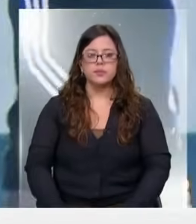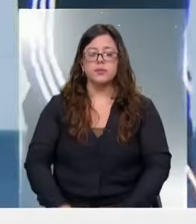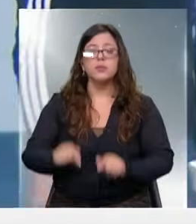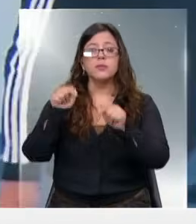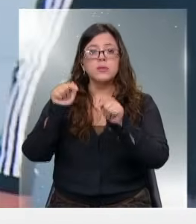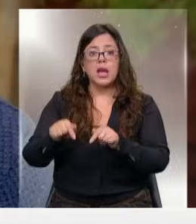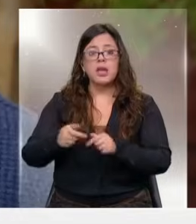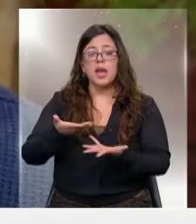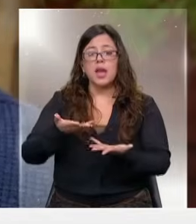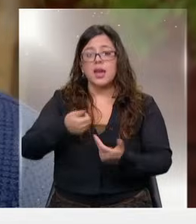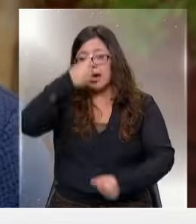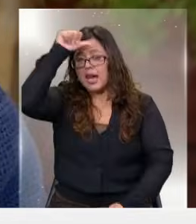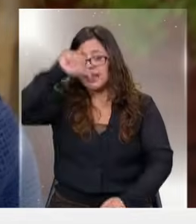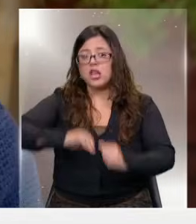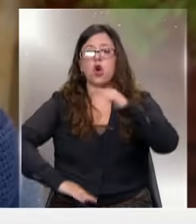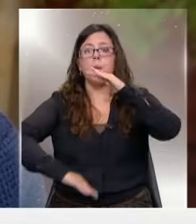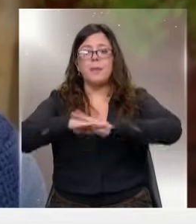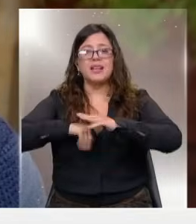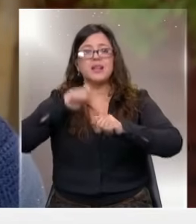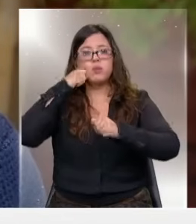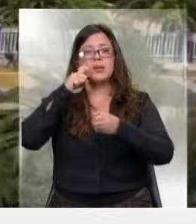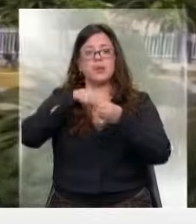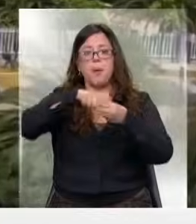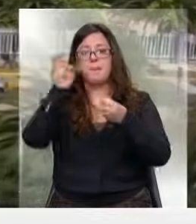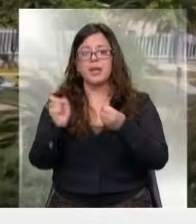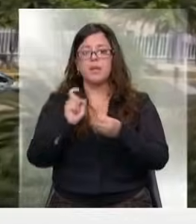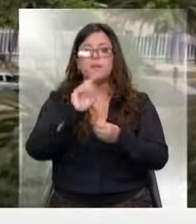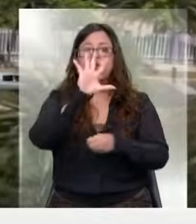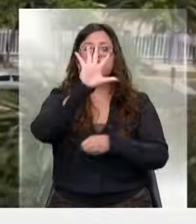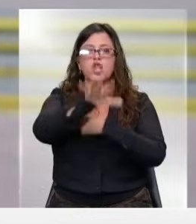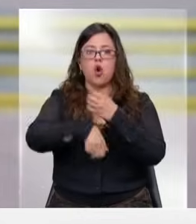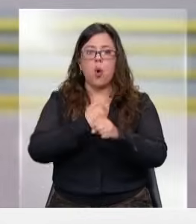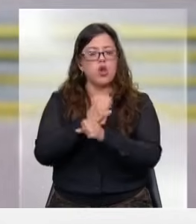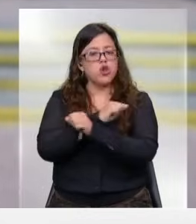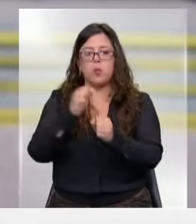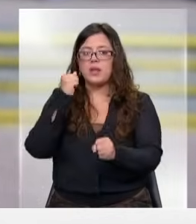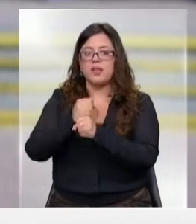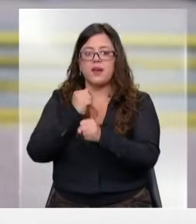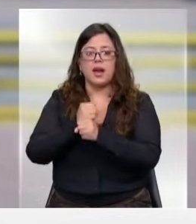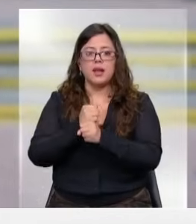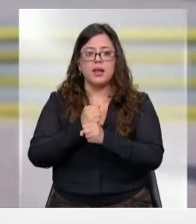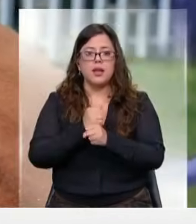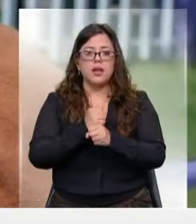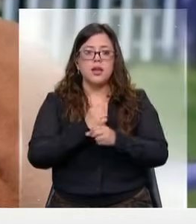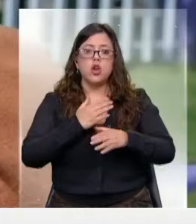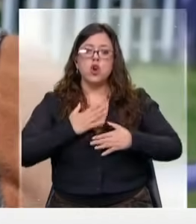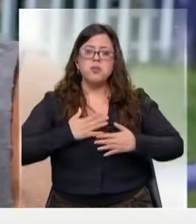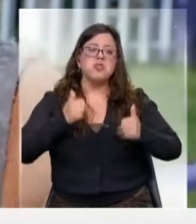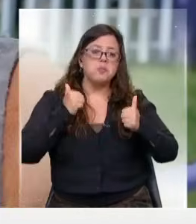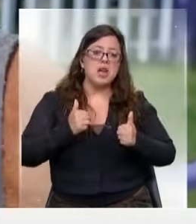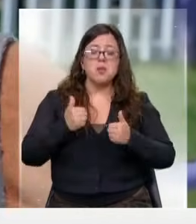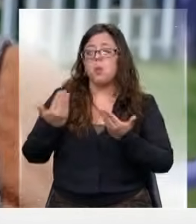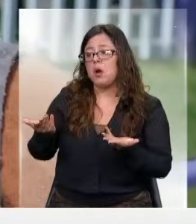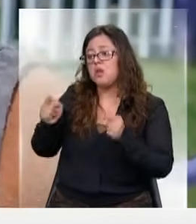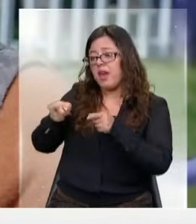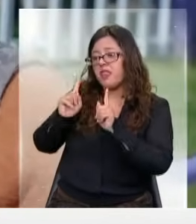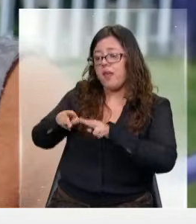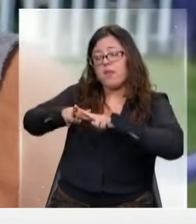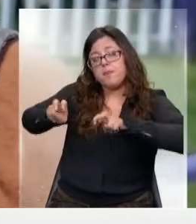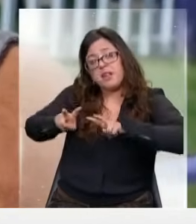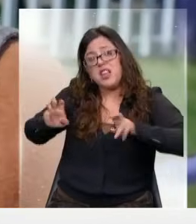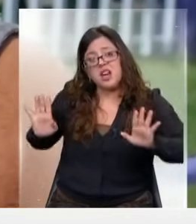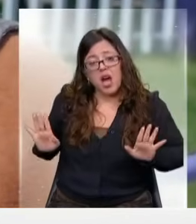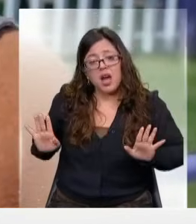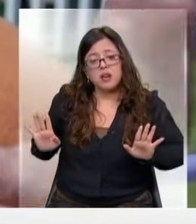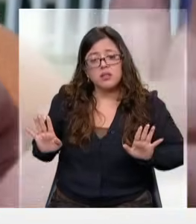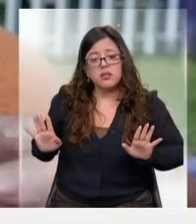Logramos la sanción máxima, que era la inhabilidad por 5 años. Conmigo el señor Aguilera se portó muy bien. Bueno, hay que hacer una investigación y esperar